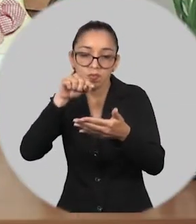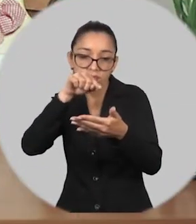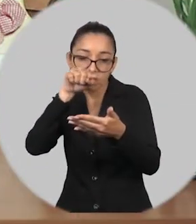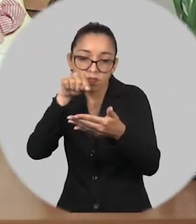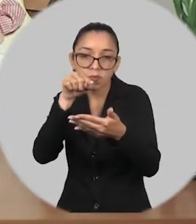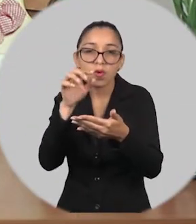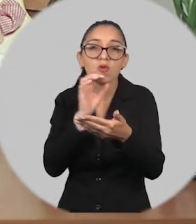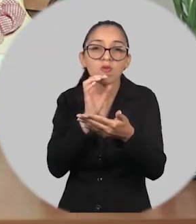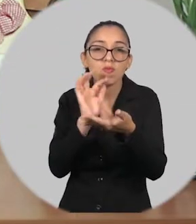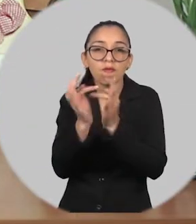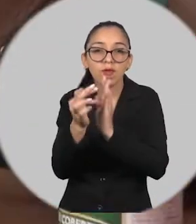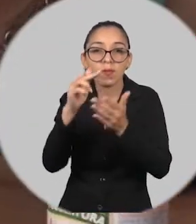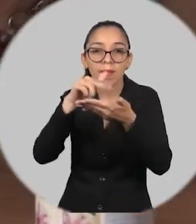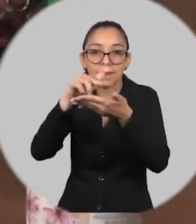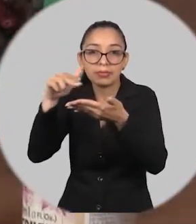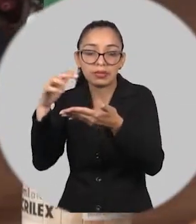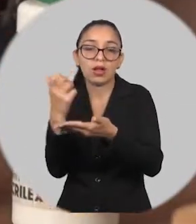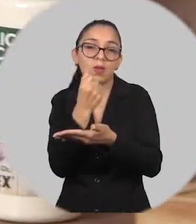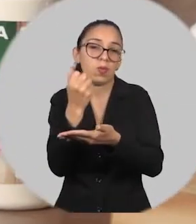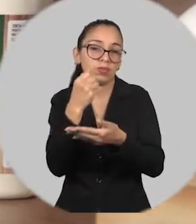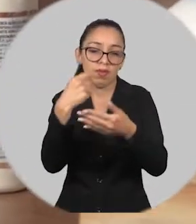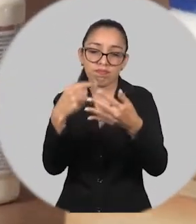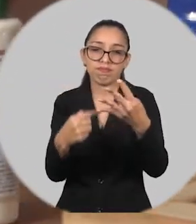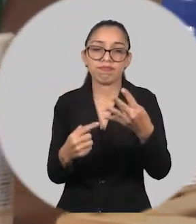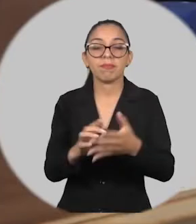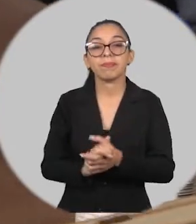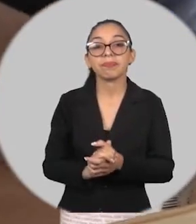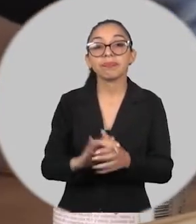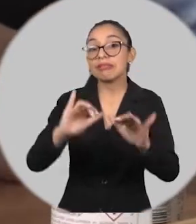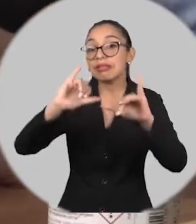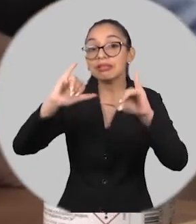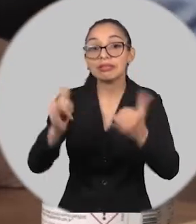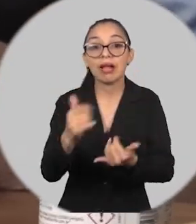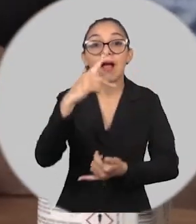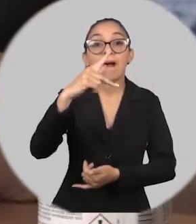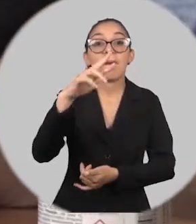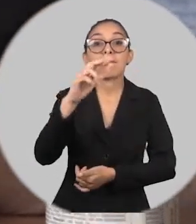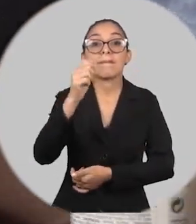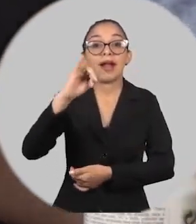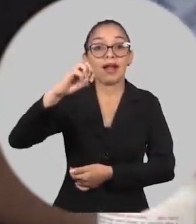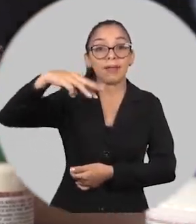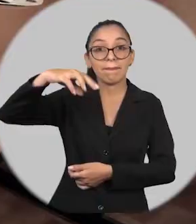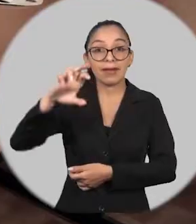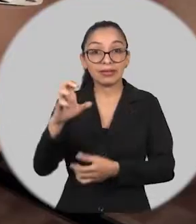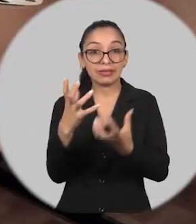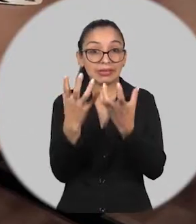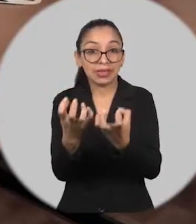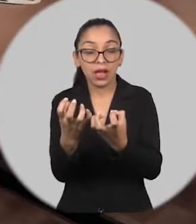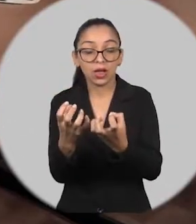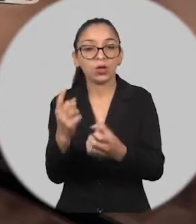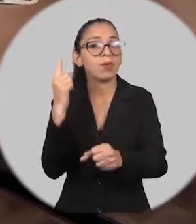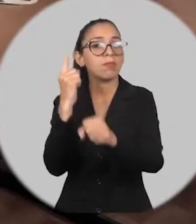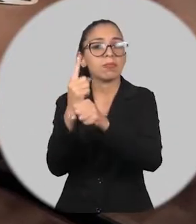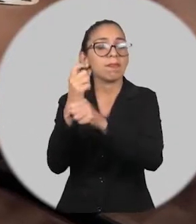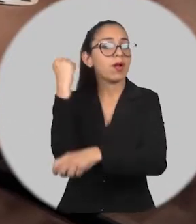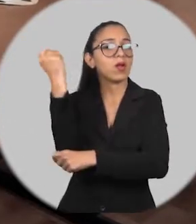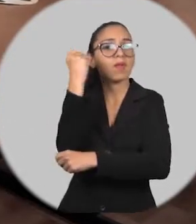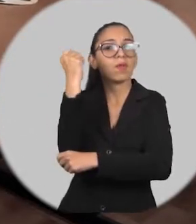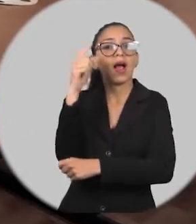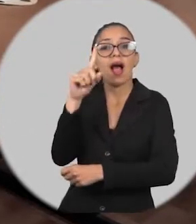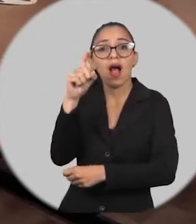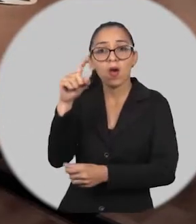liners para las terminaciones. Una vez que nuestro primer ya esté seco, lo que hacemos es siempre hidratamos el